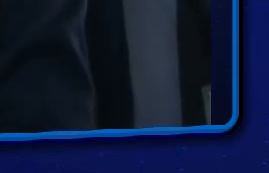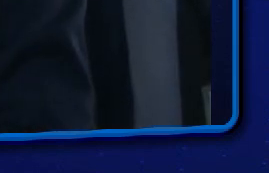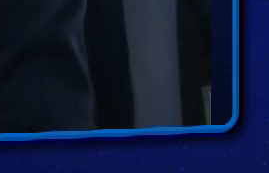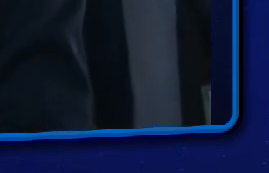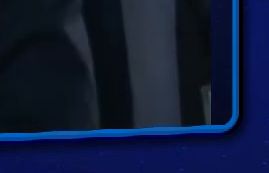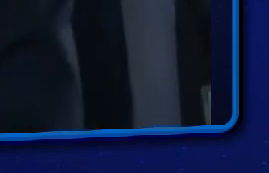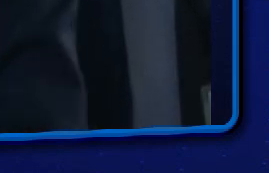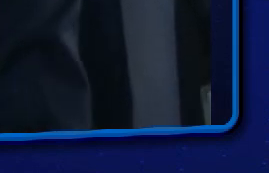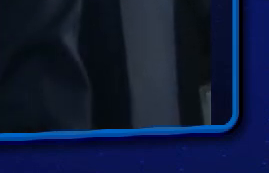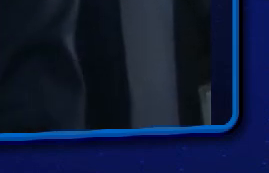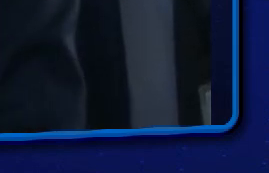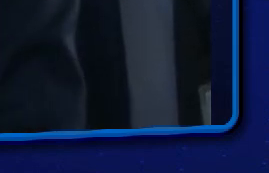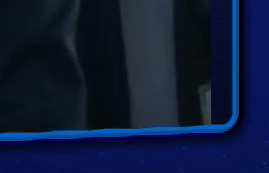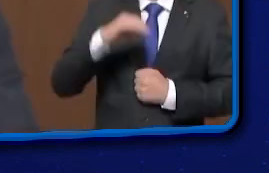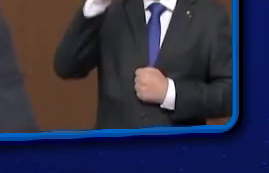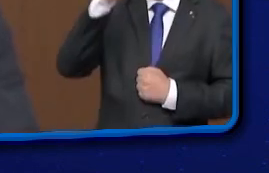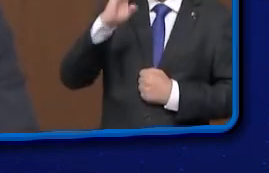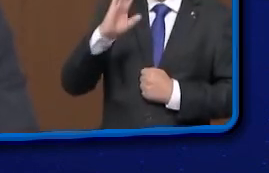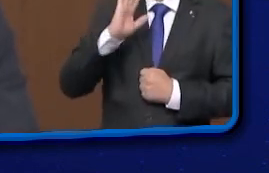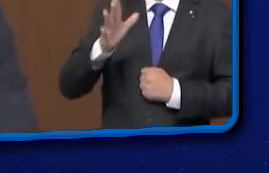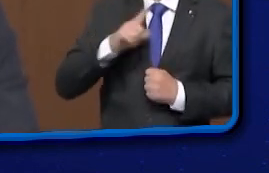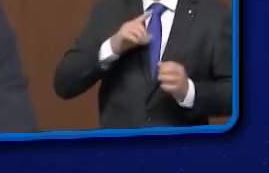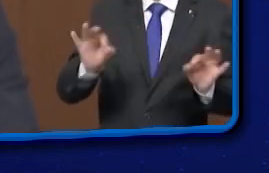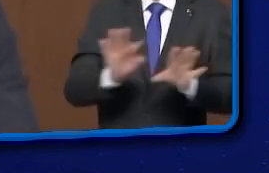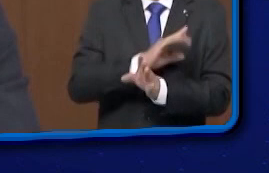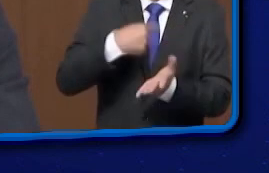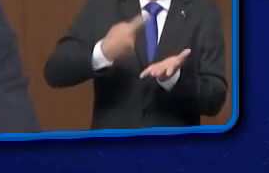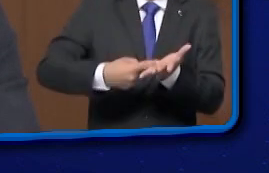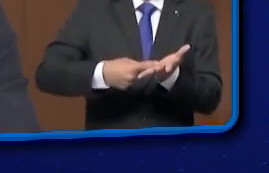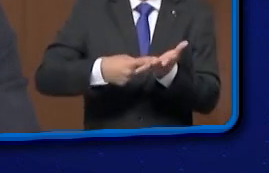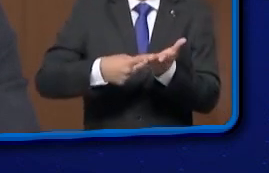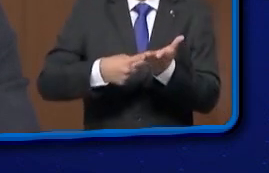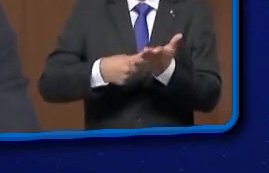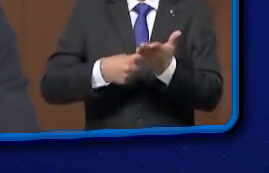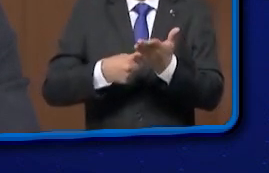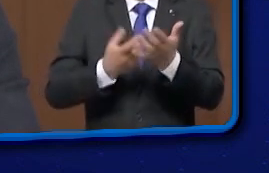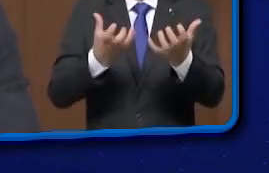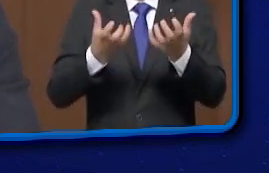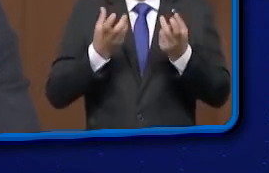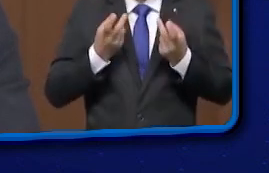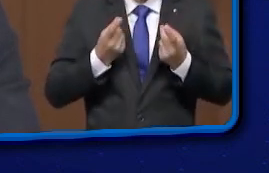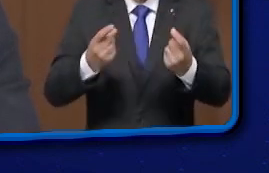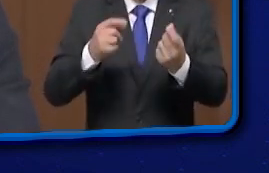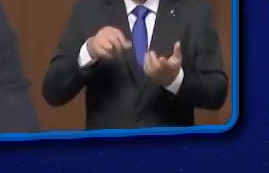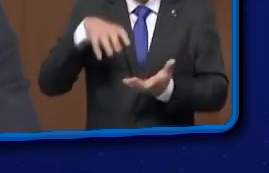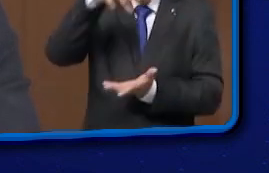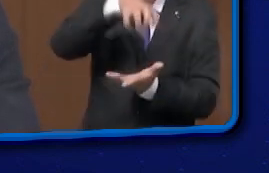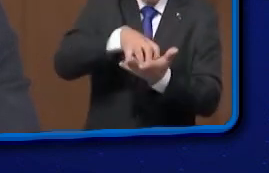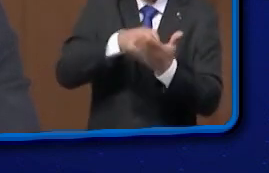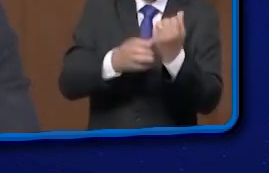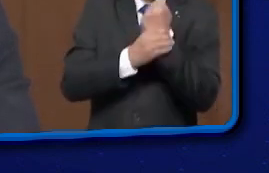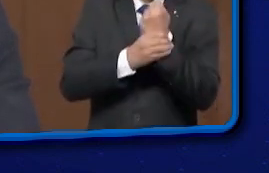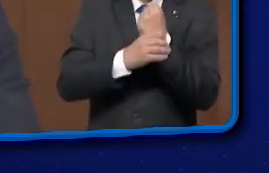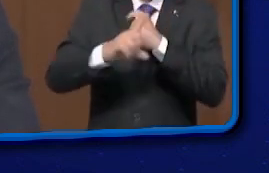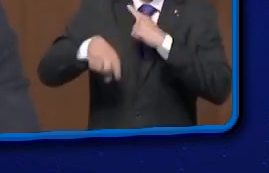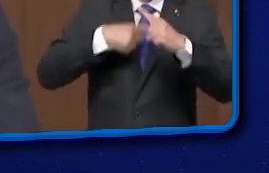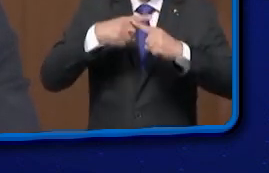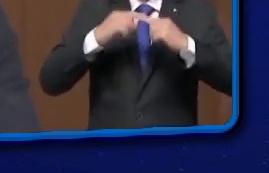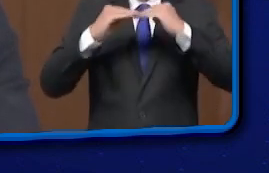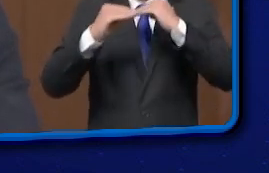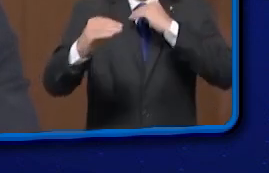él y sus partidarios. Hay muchos de ellos que están detenidos en estos momentos, muchos de ellos que todavía no han sido procesados, producto de